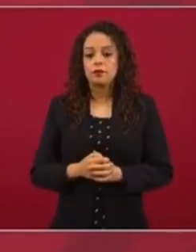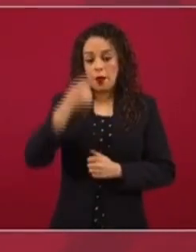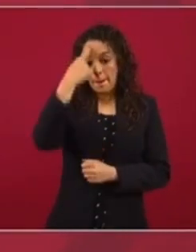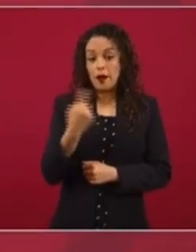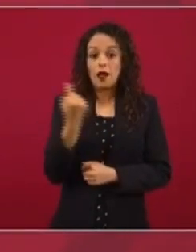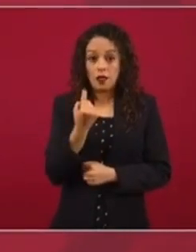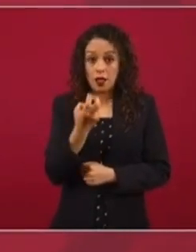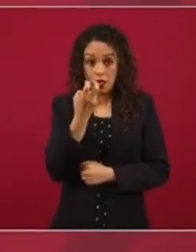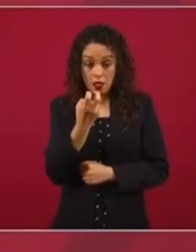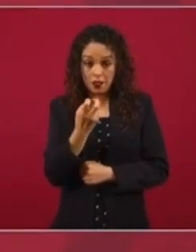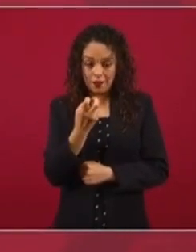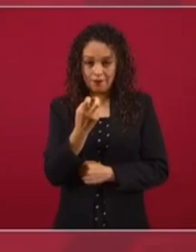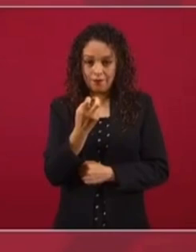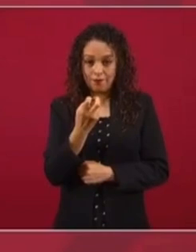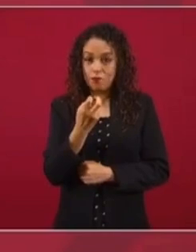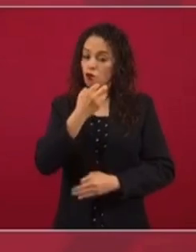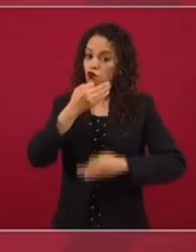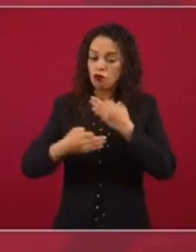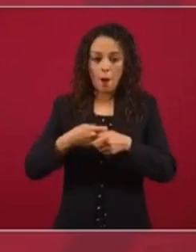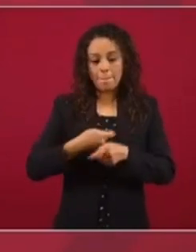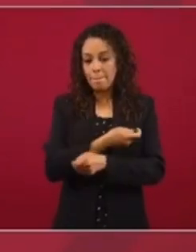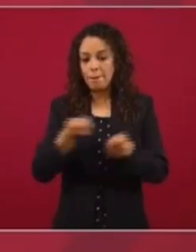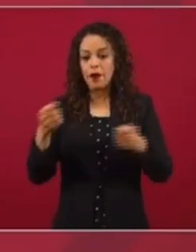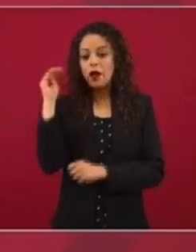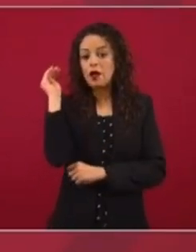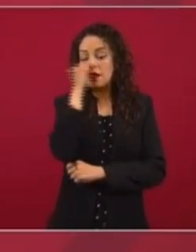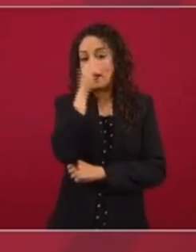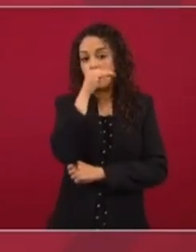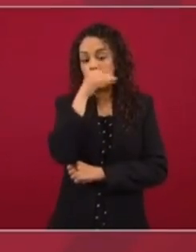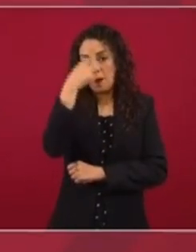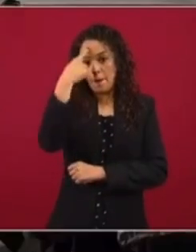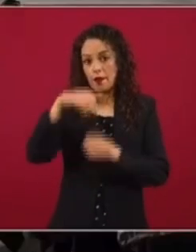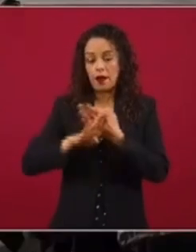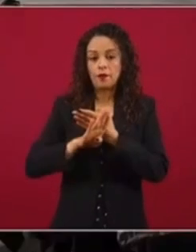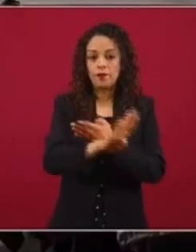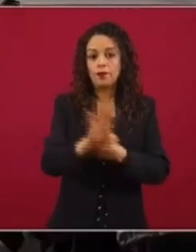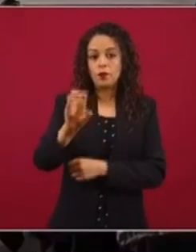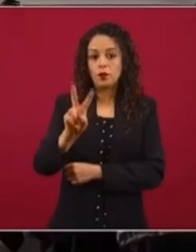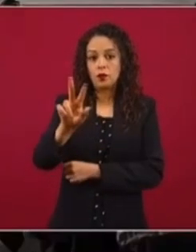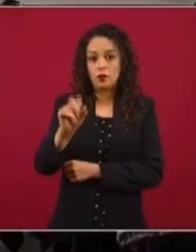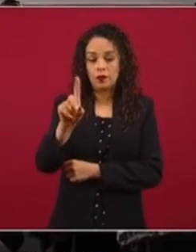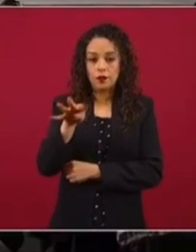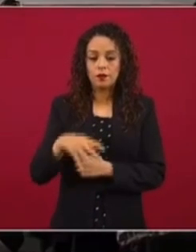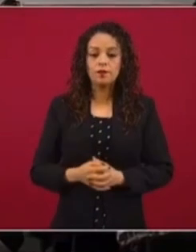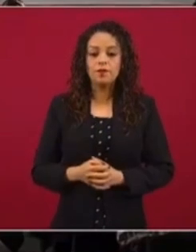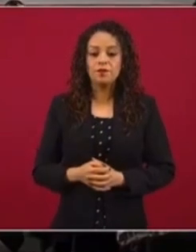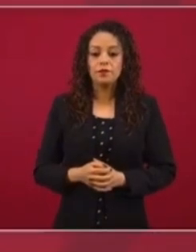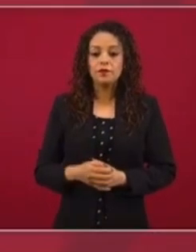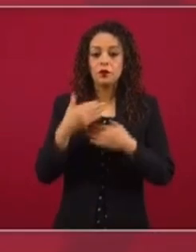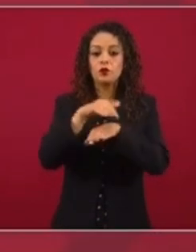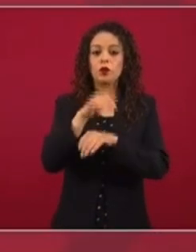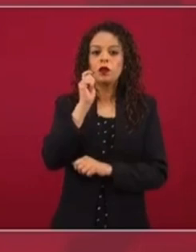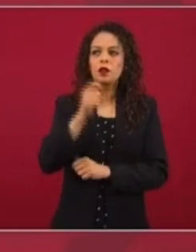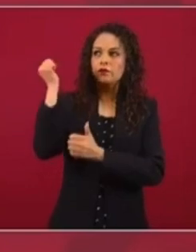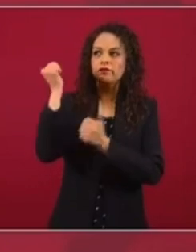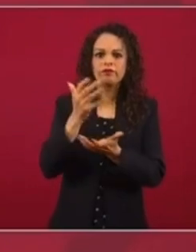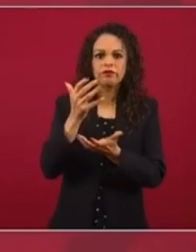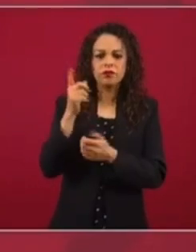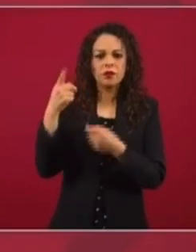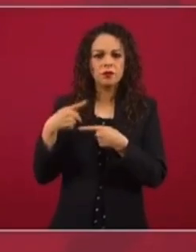vacuna contra el COVID sea universal a todos y de manera gratuita. ¿Sobre la extradición de Ancira, presidente? Eso es un asunto judicial, ya está en